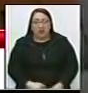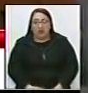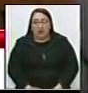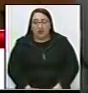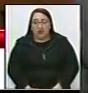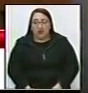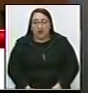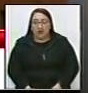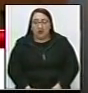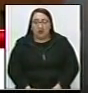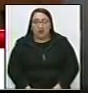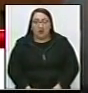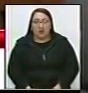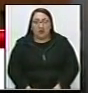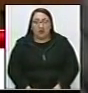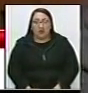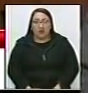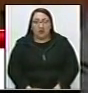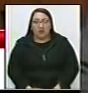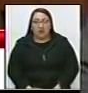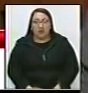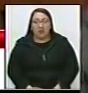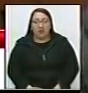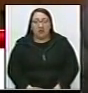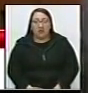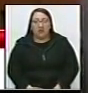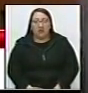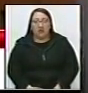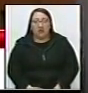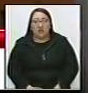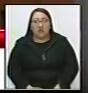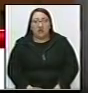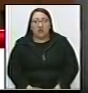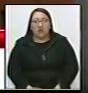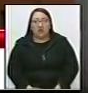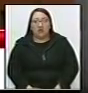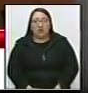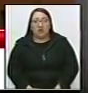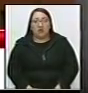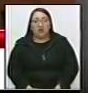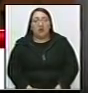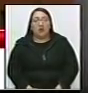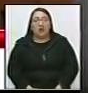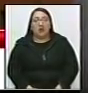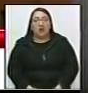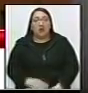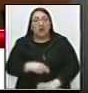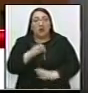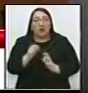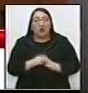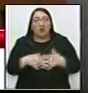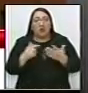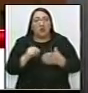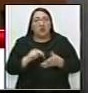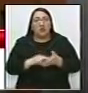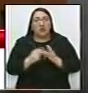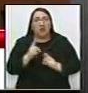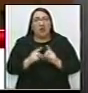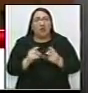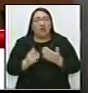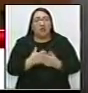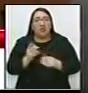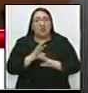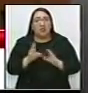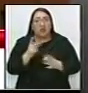los proyectos son una condición sine qua non para que exista la confianza. Y por eso es